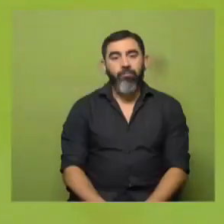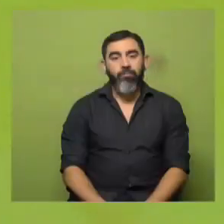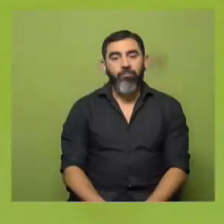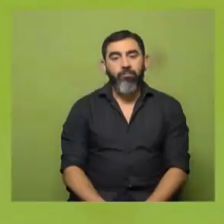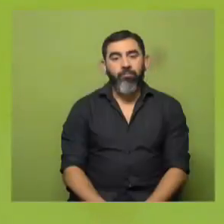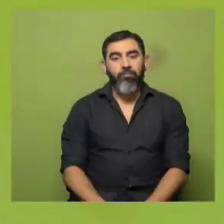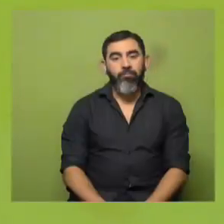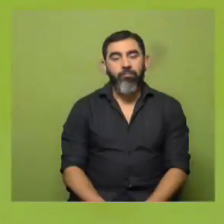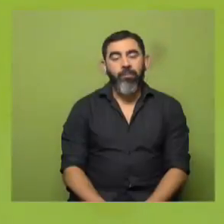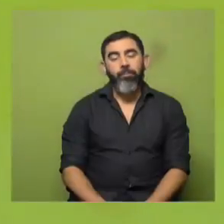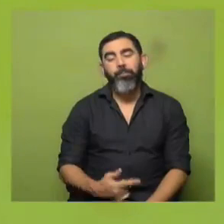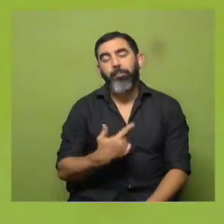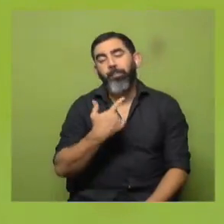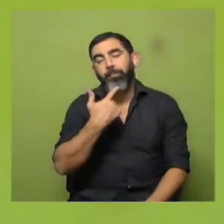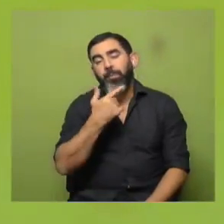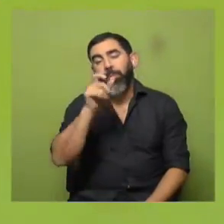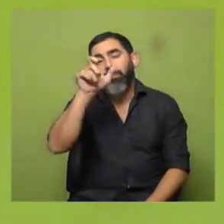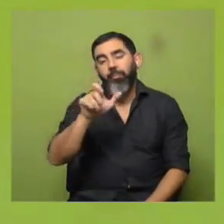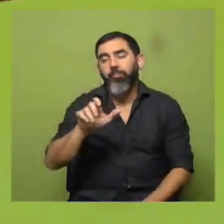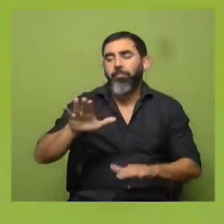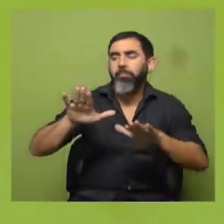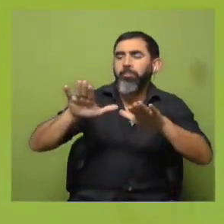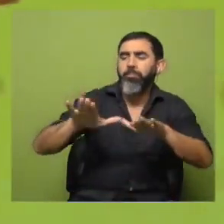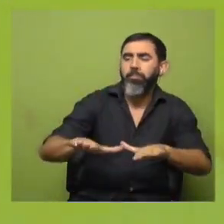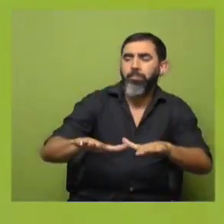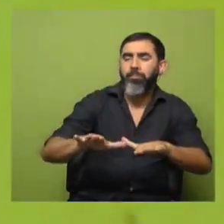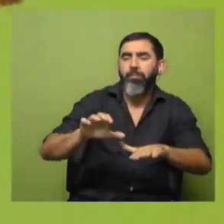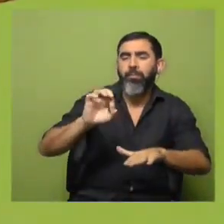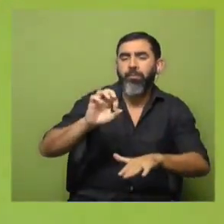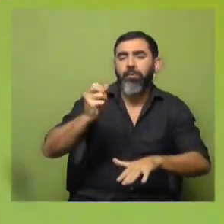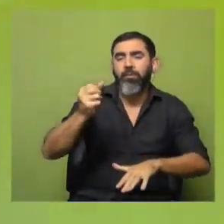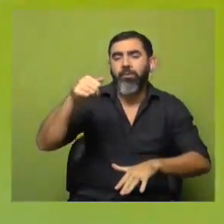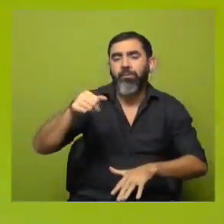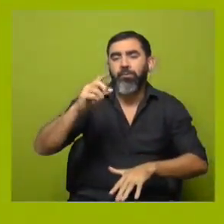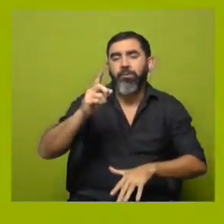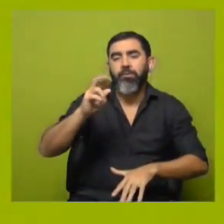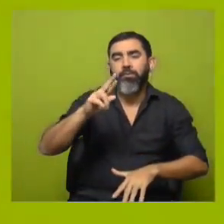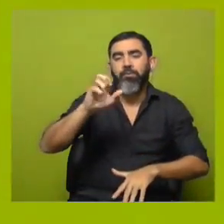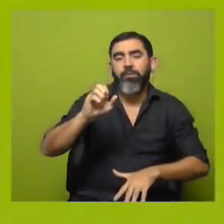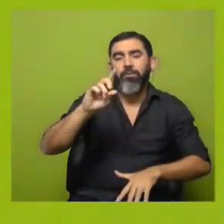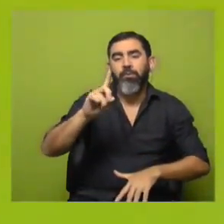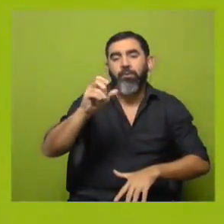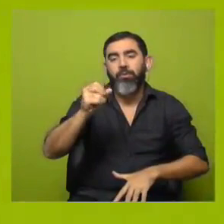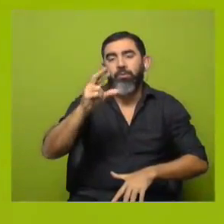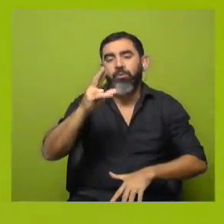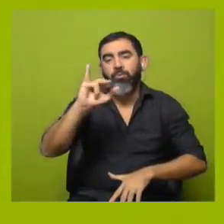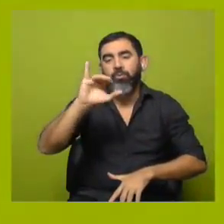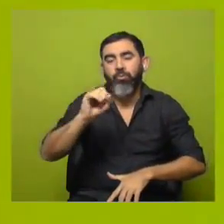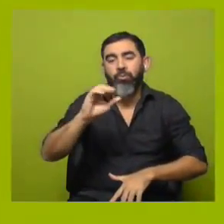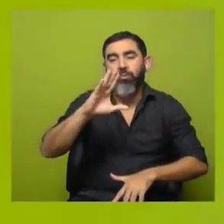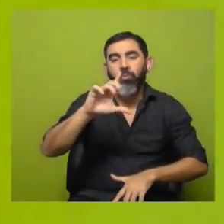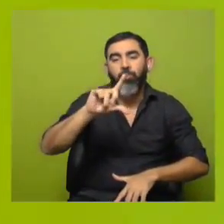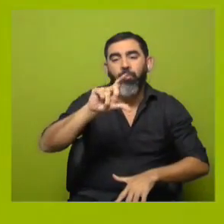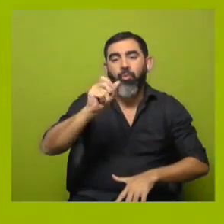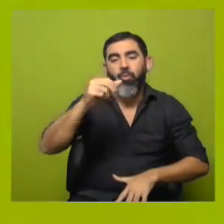Si usted pasa y se detiene en San Gregorio de Polanco, tendrá la posibilidad de ir a un tiempo